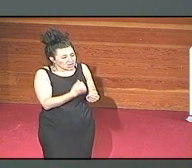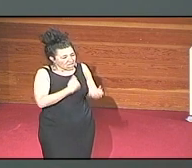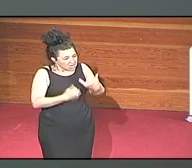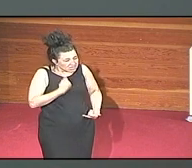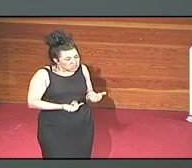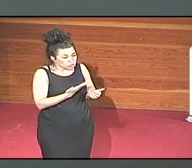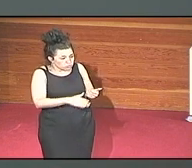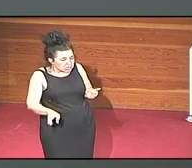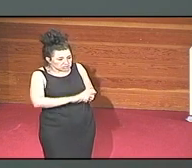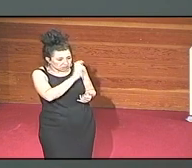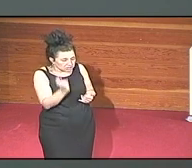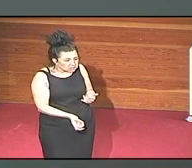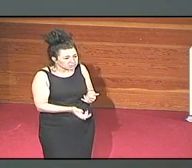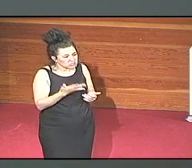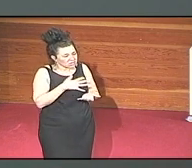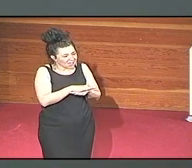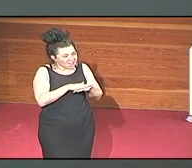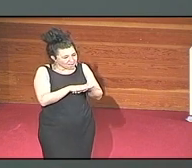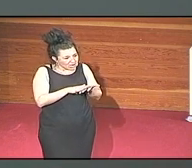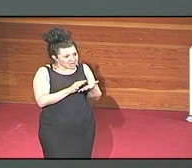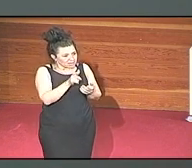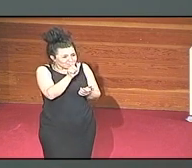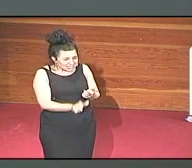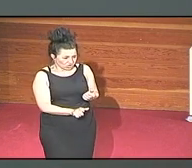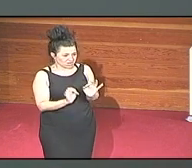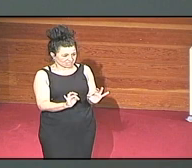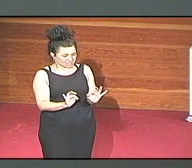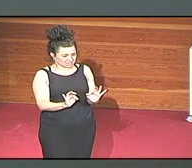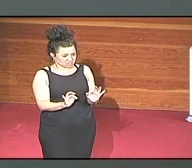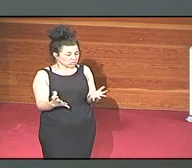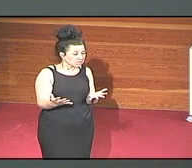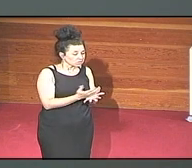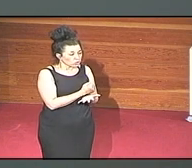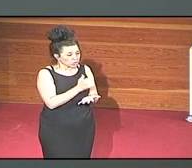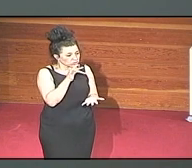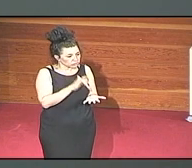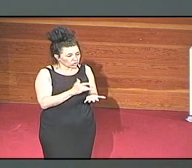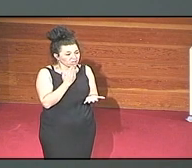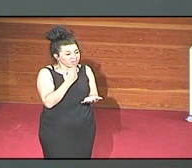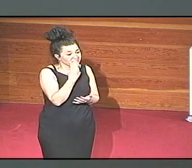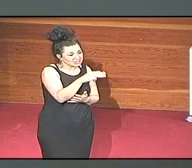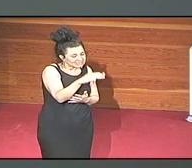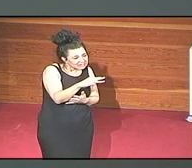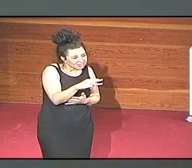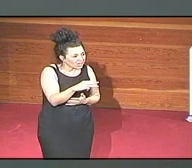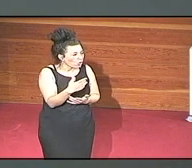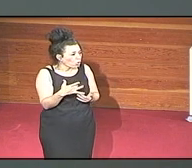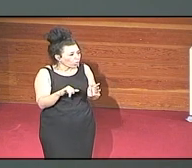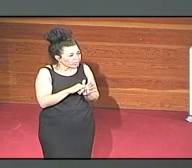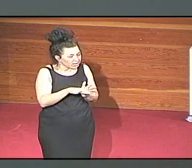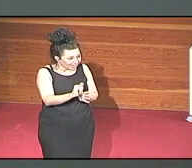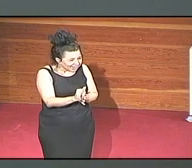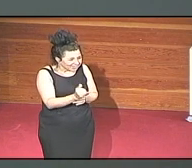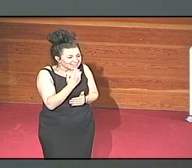importante hablar de ponerle piel porque todos hemos pasado los 13 años no tenemos a alguien de 13 años sabemos lo que